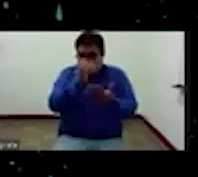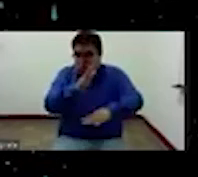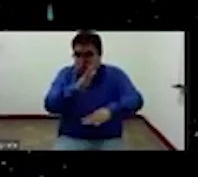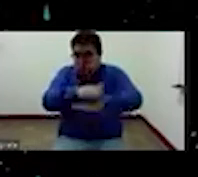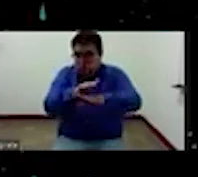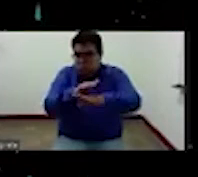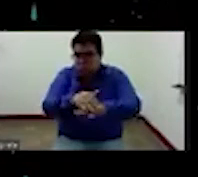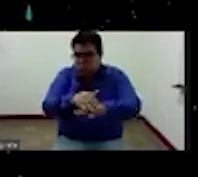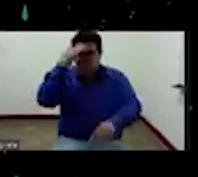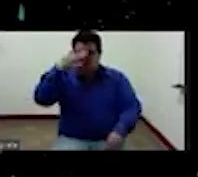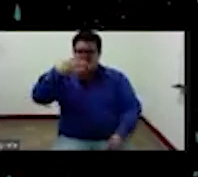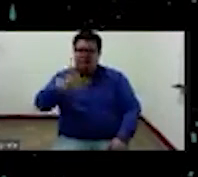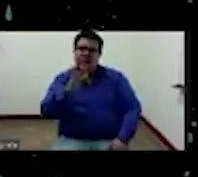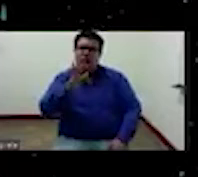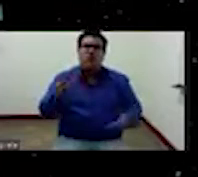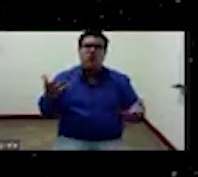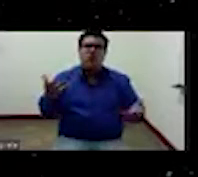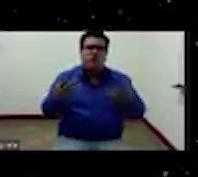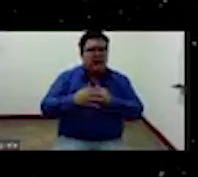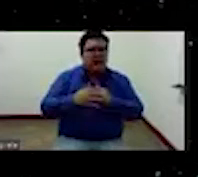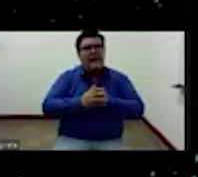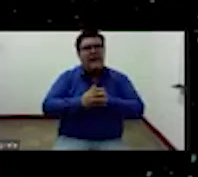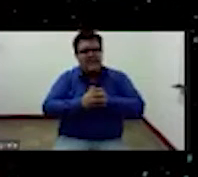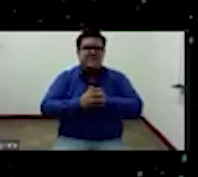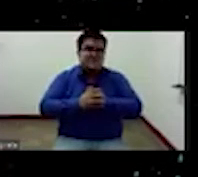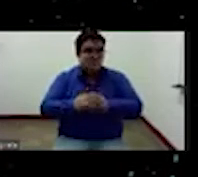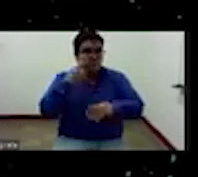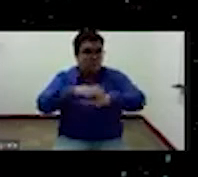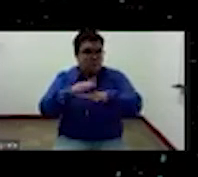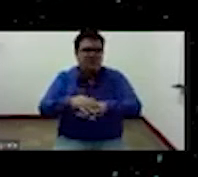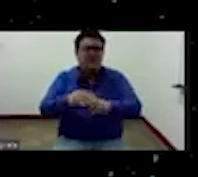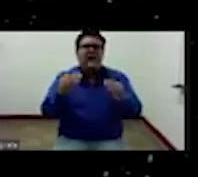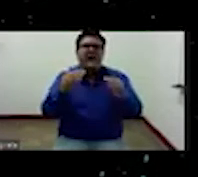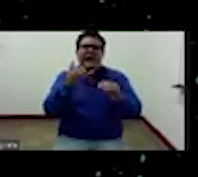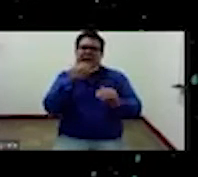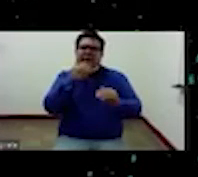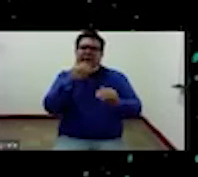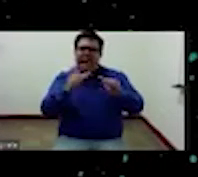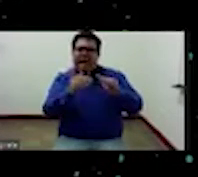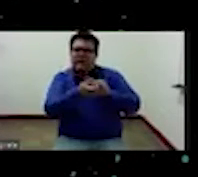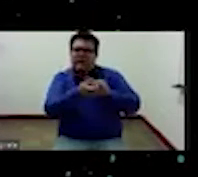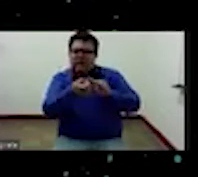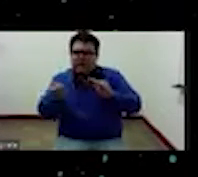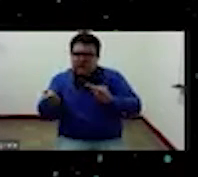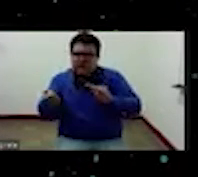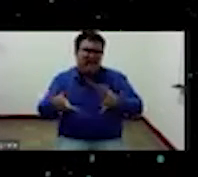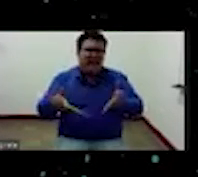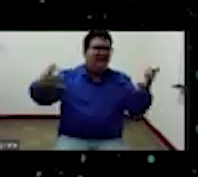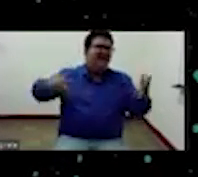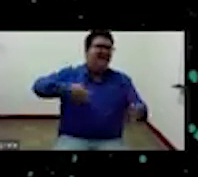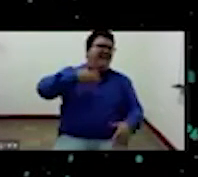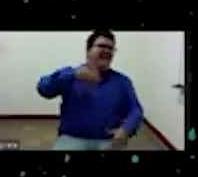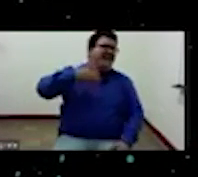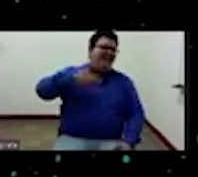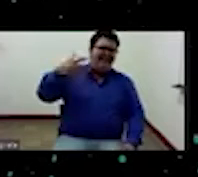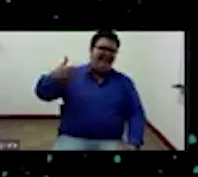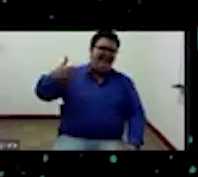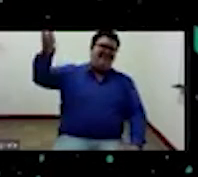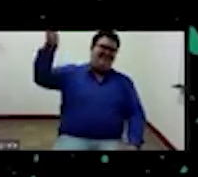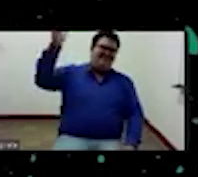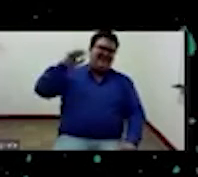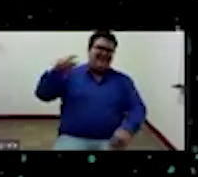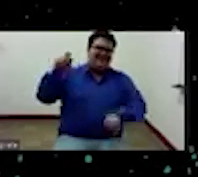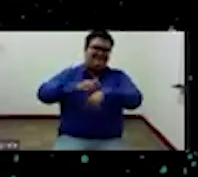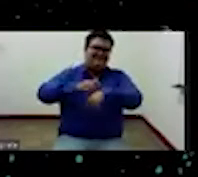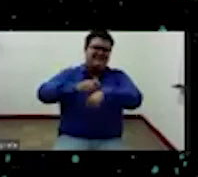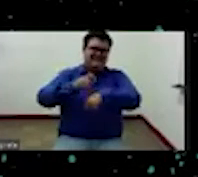la Alzate. Resulta que los vecinos se quejaron de que cada 15 minutos sonara un estruendo muy